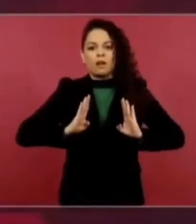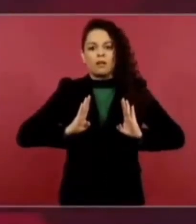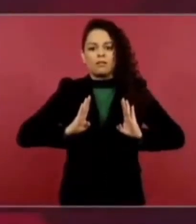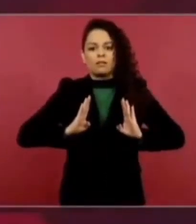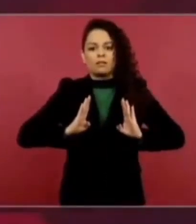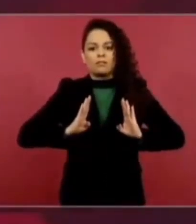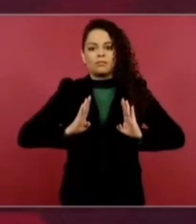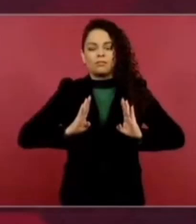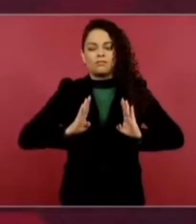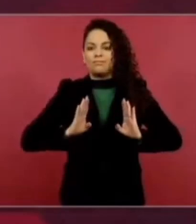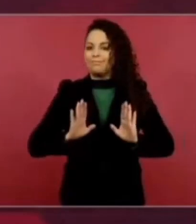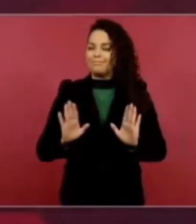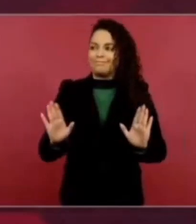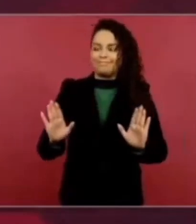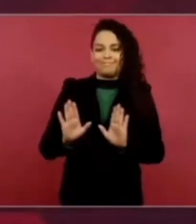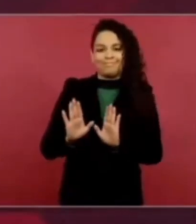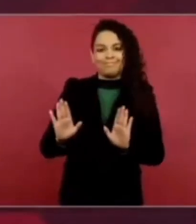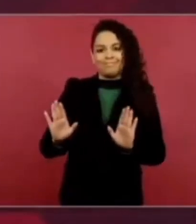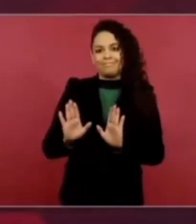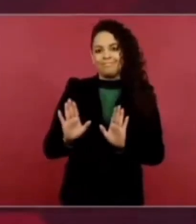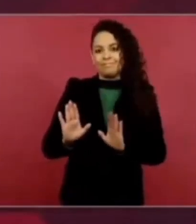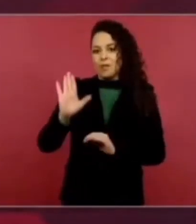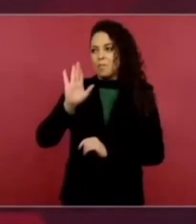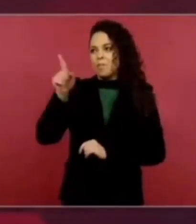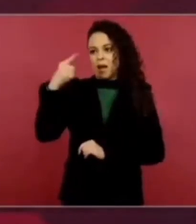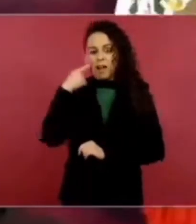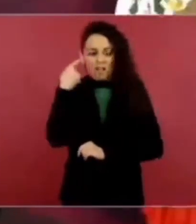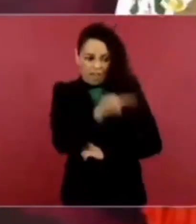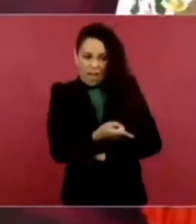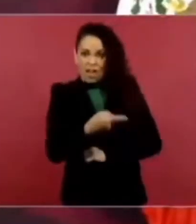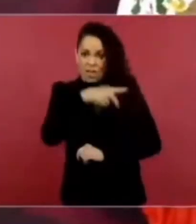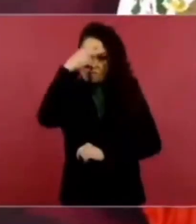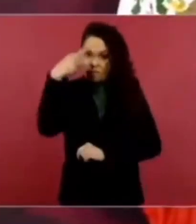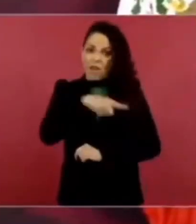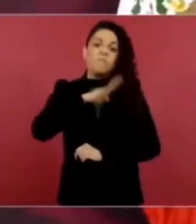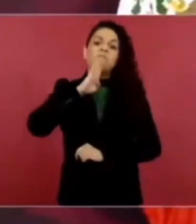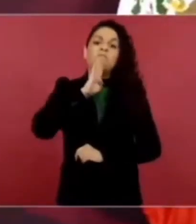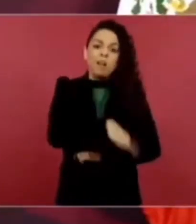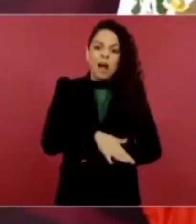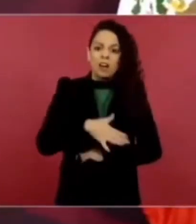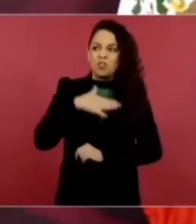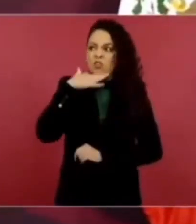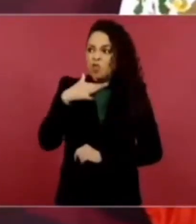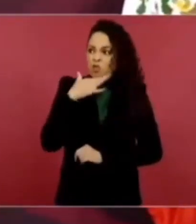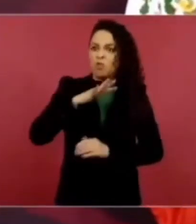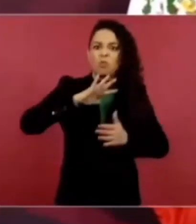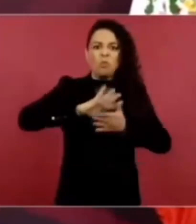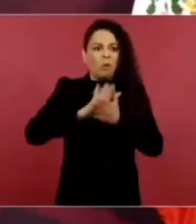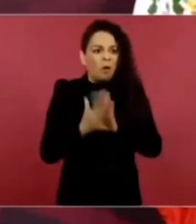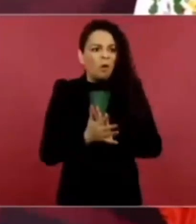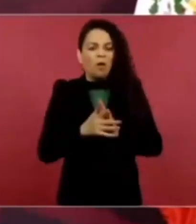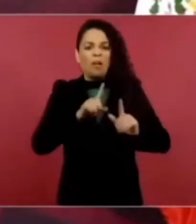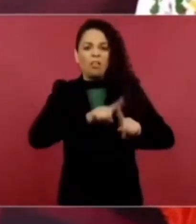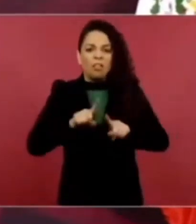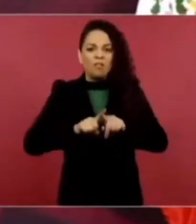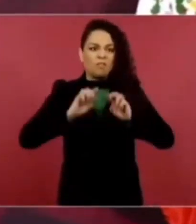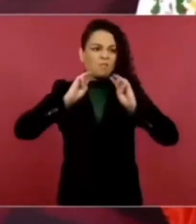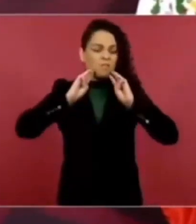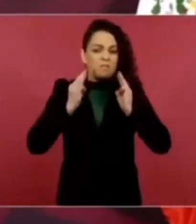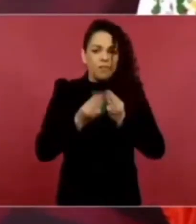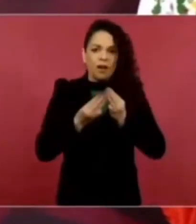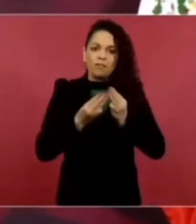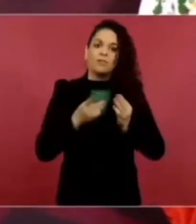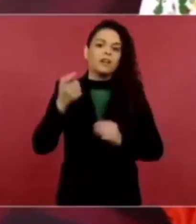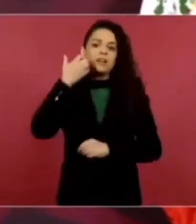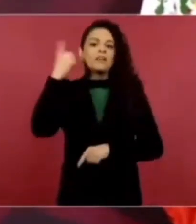sentadas en el banquillo de los acusados, para que ellos puedan hacer y deshacer en